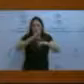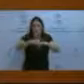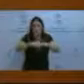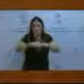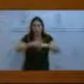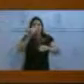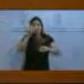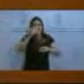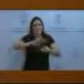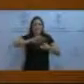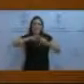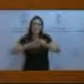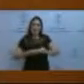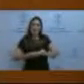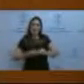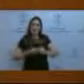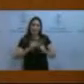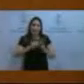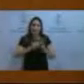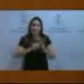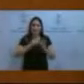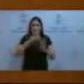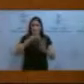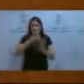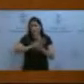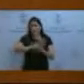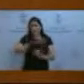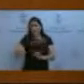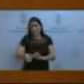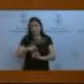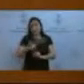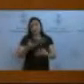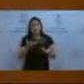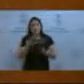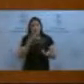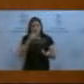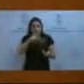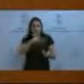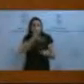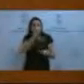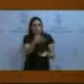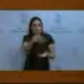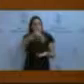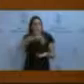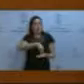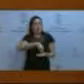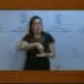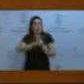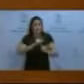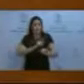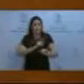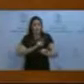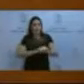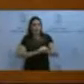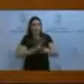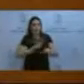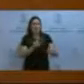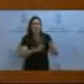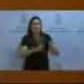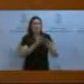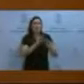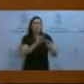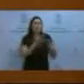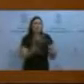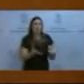de técnicas multicriterio. Y aquí le voy yo, si tuviera aquí una parada de estas características, ¿dónde está el drama? Mire,